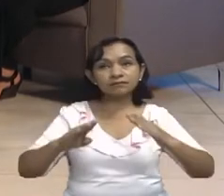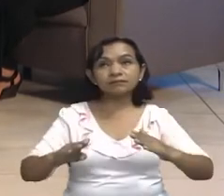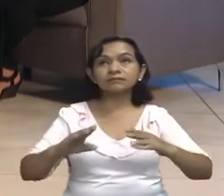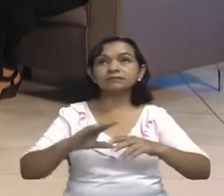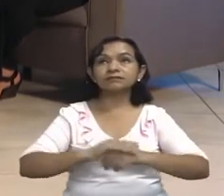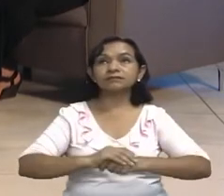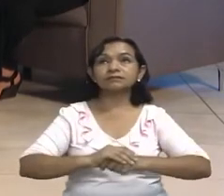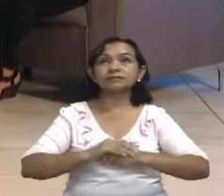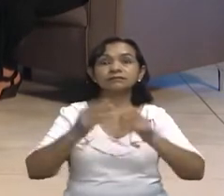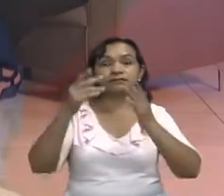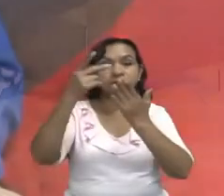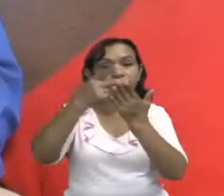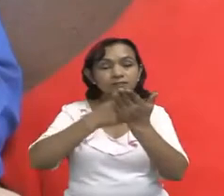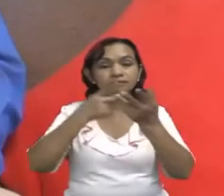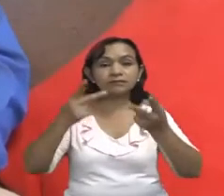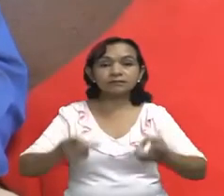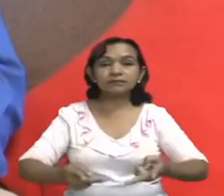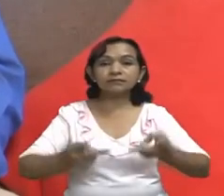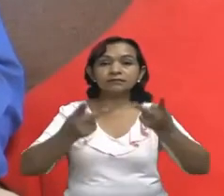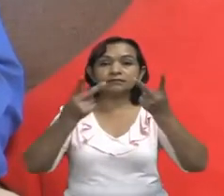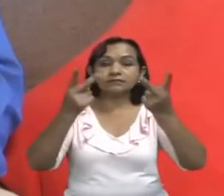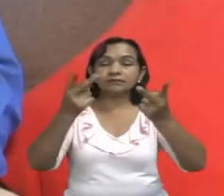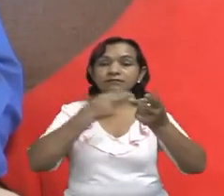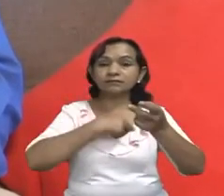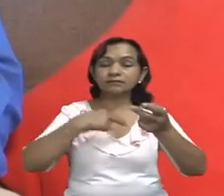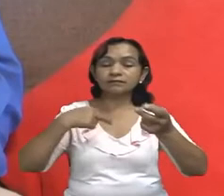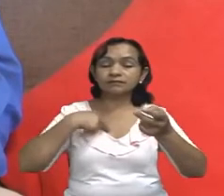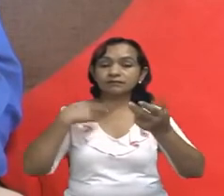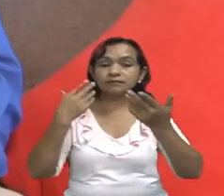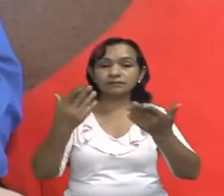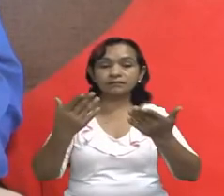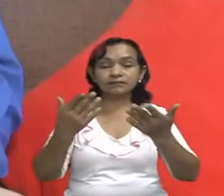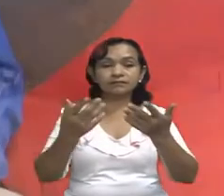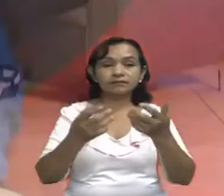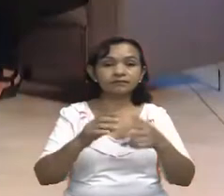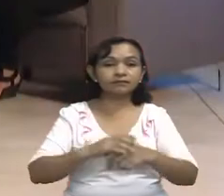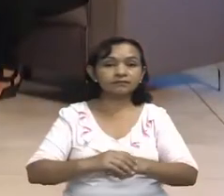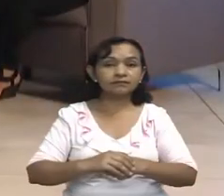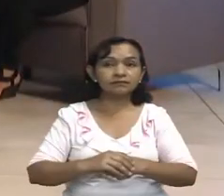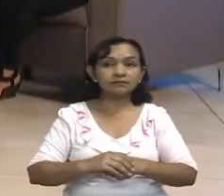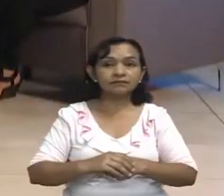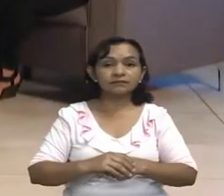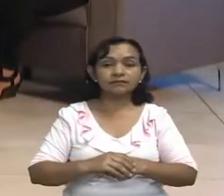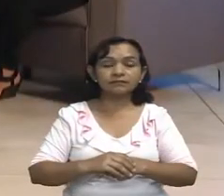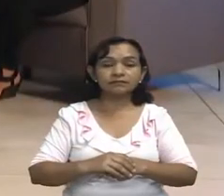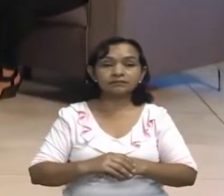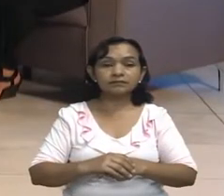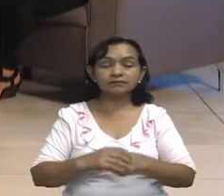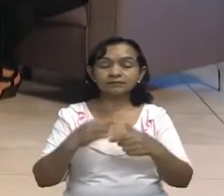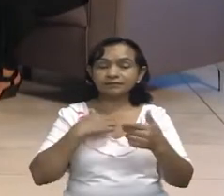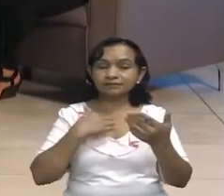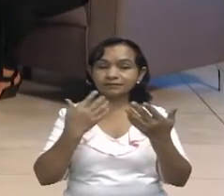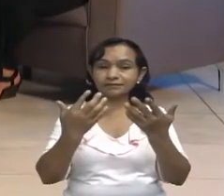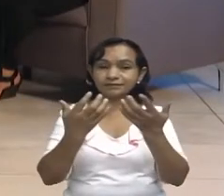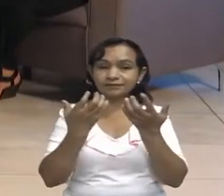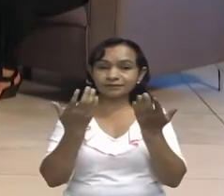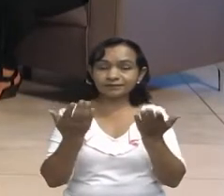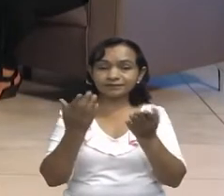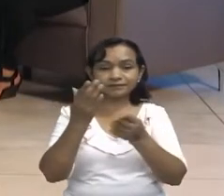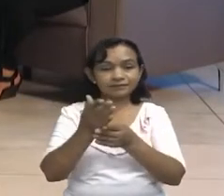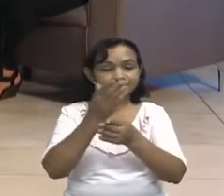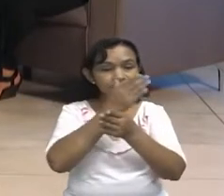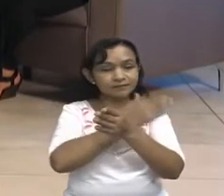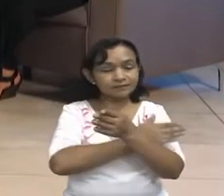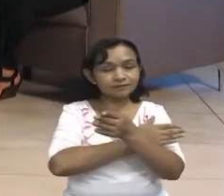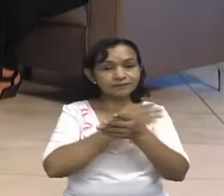consolidación del proyecto de vida como el proyecto que lidera el comandante Anel y la compañera Rosario. Sí, yo quisiera antes de